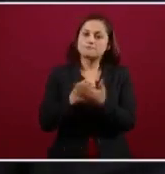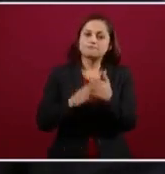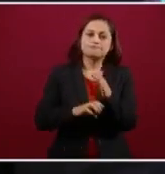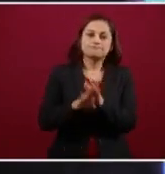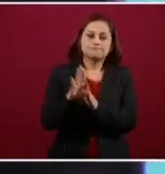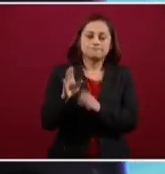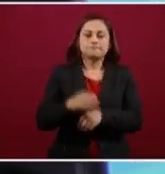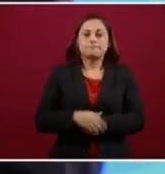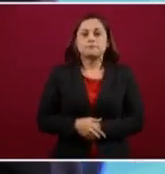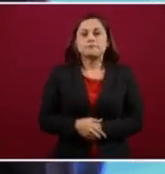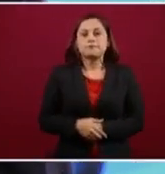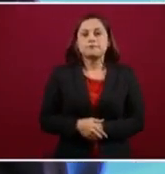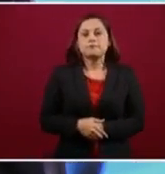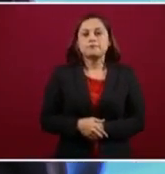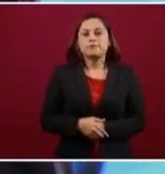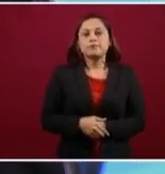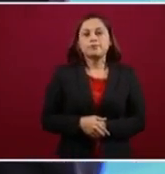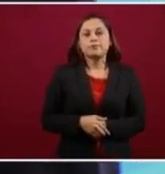Reitero,